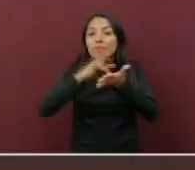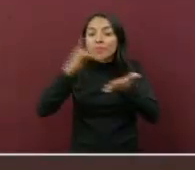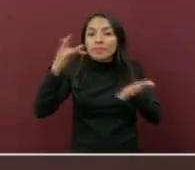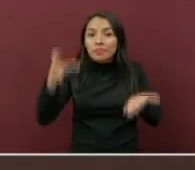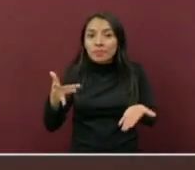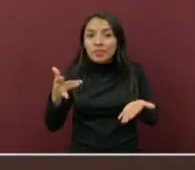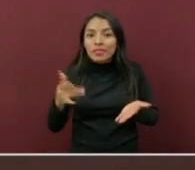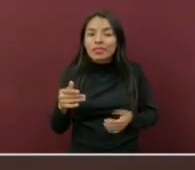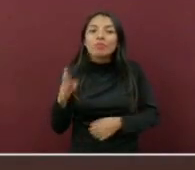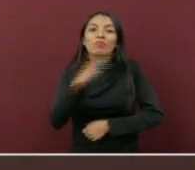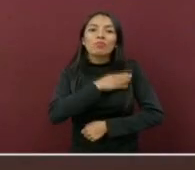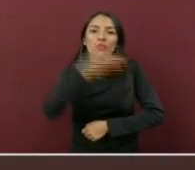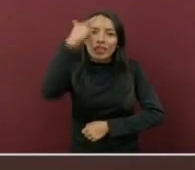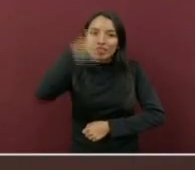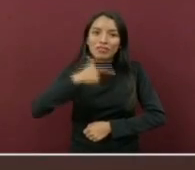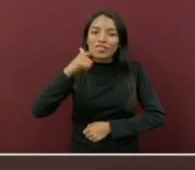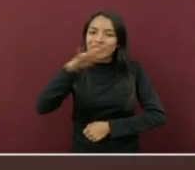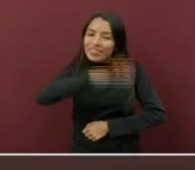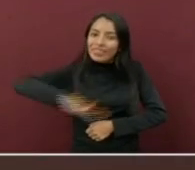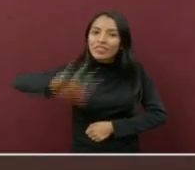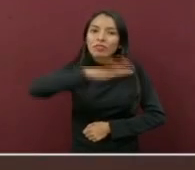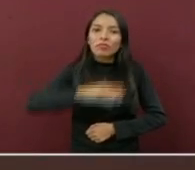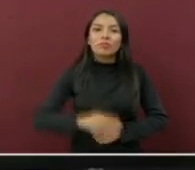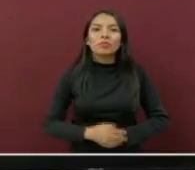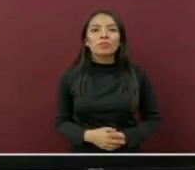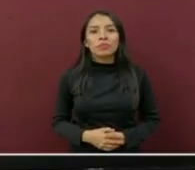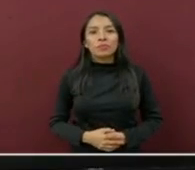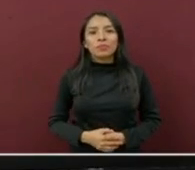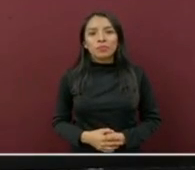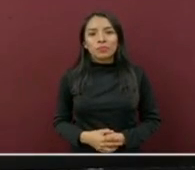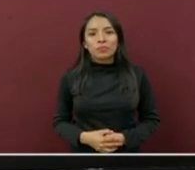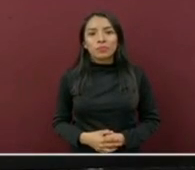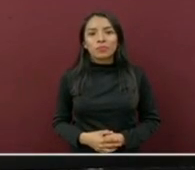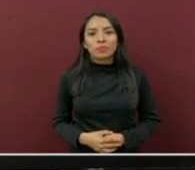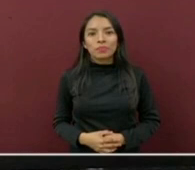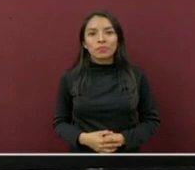y que pasen ustedes muy pero muy buenas noches